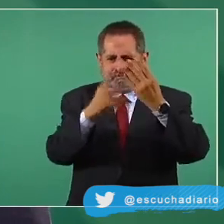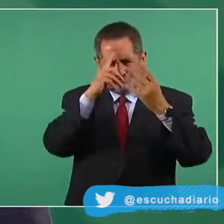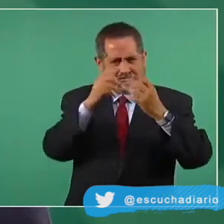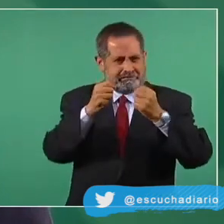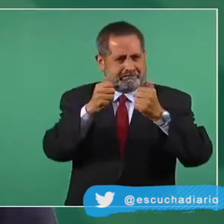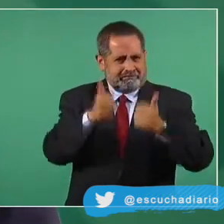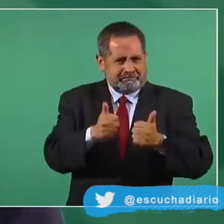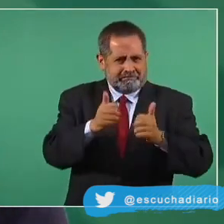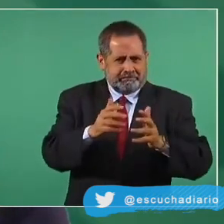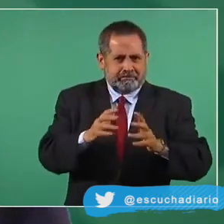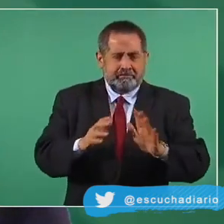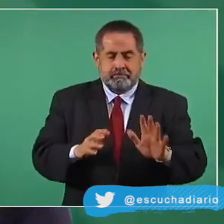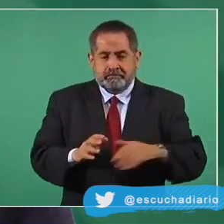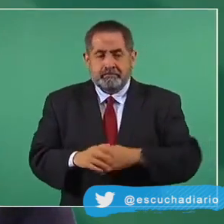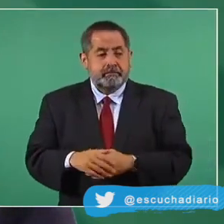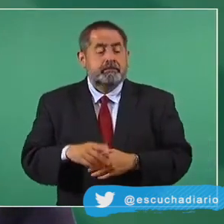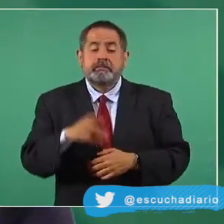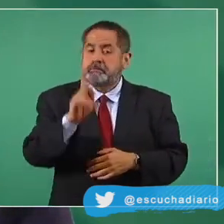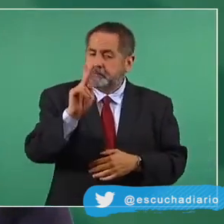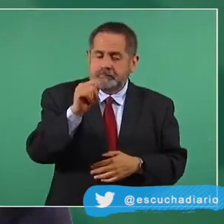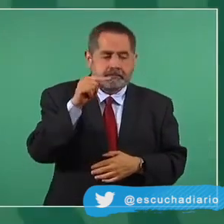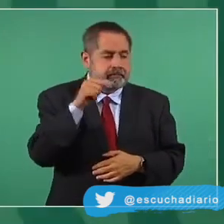Y la actitud de los medios